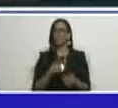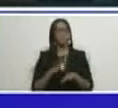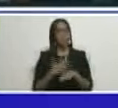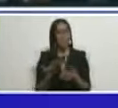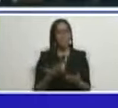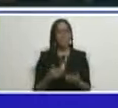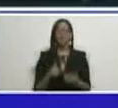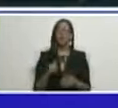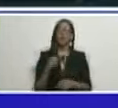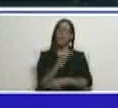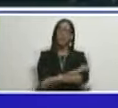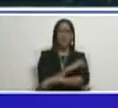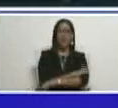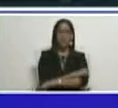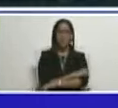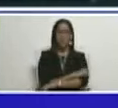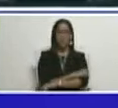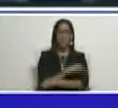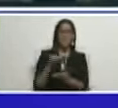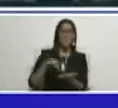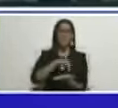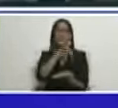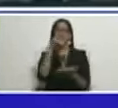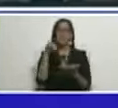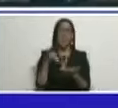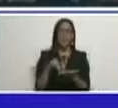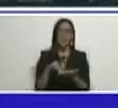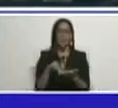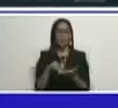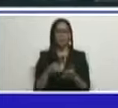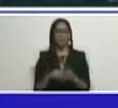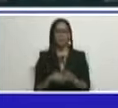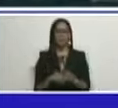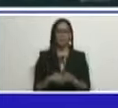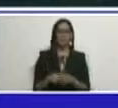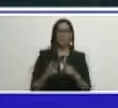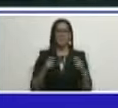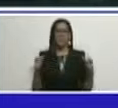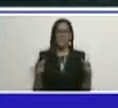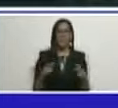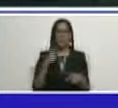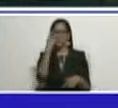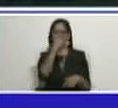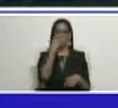los escuálidos mayameros, llenos de veneno,